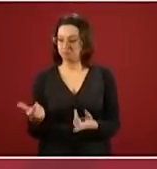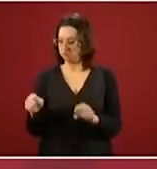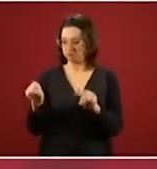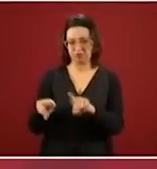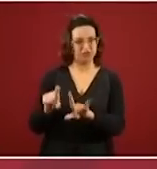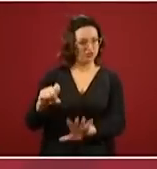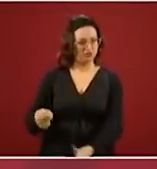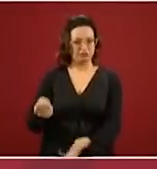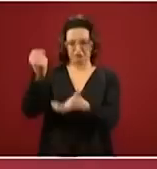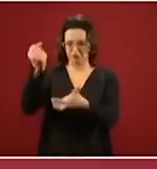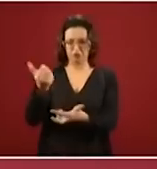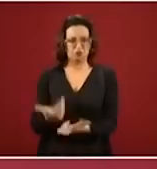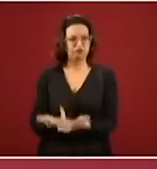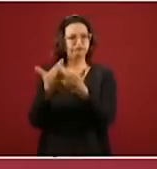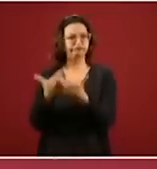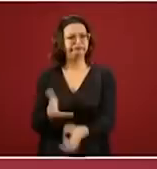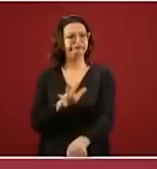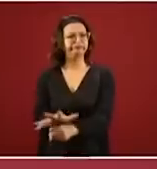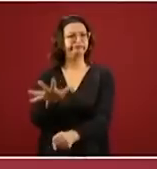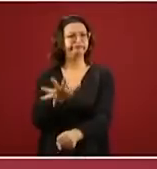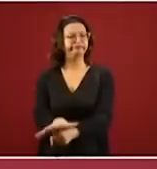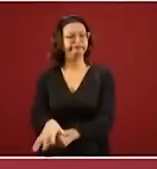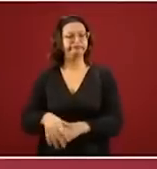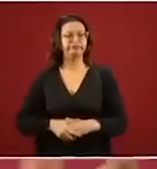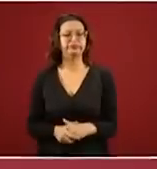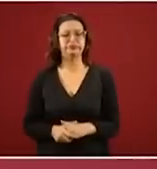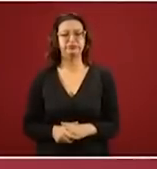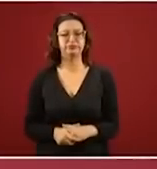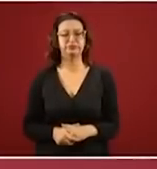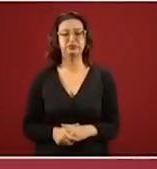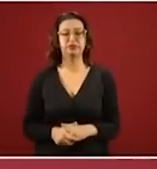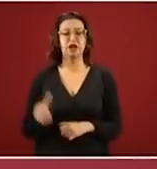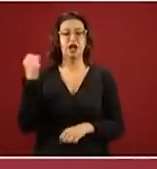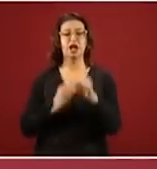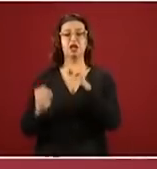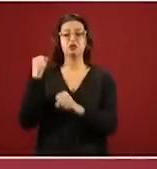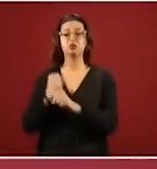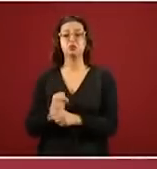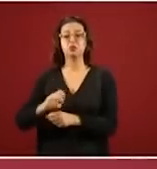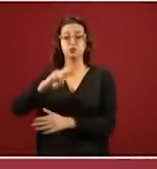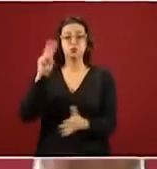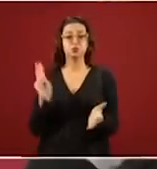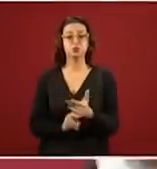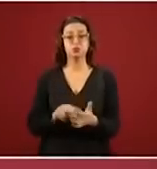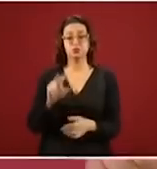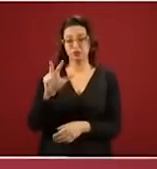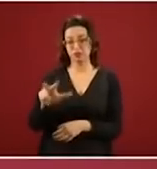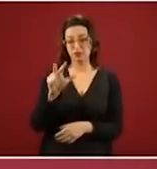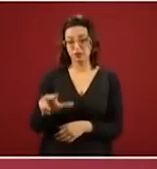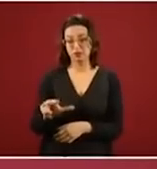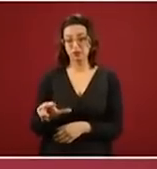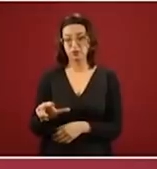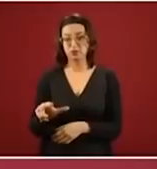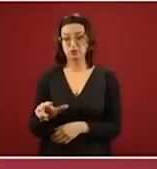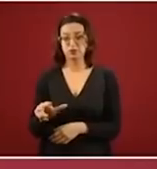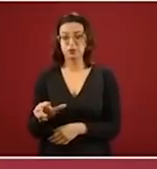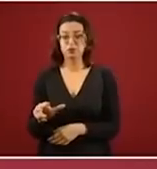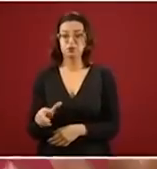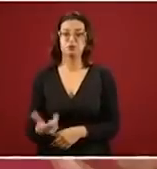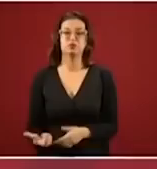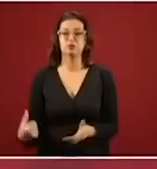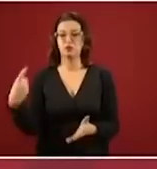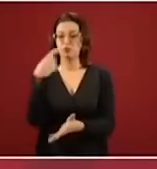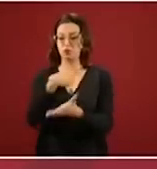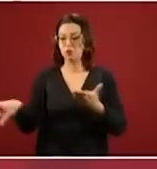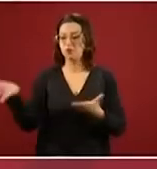presupuesto alcanza en 2018 dándonos en compra en medicina cerca